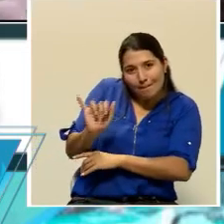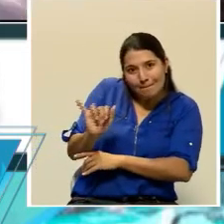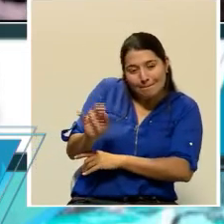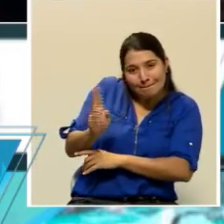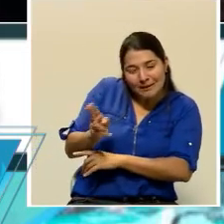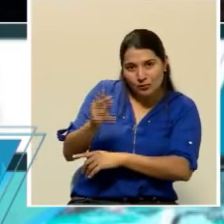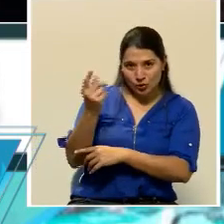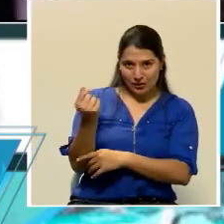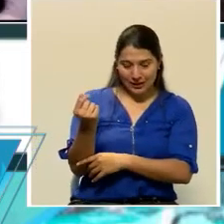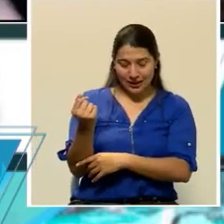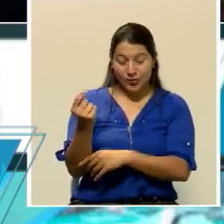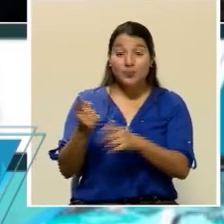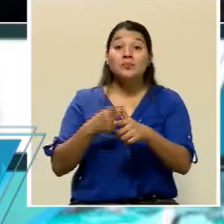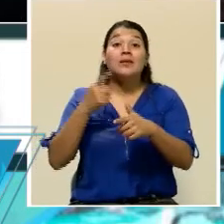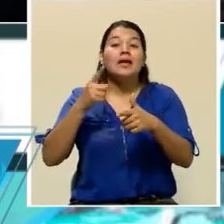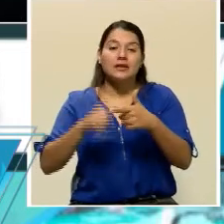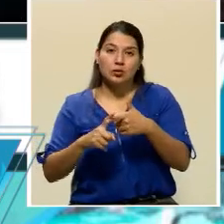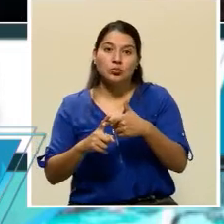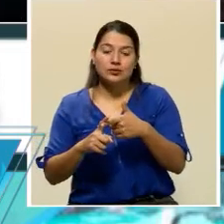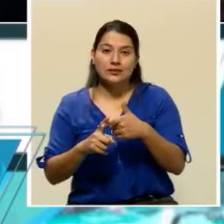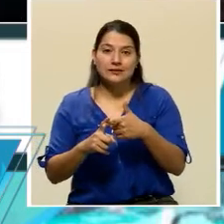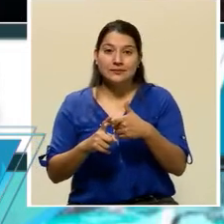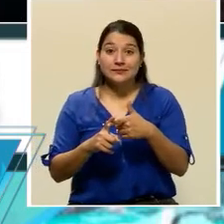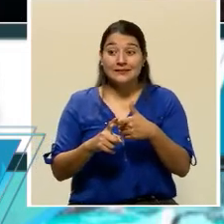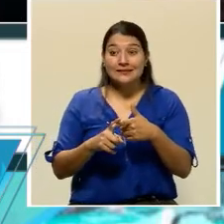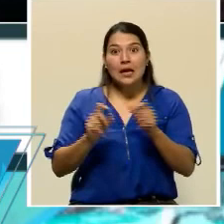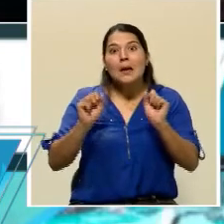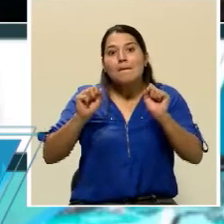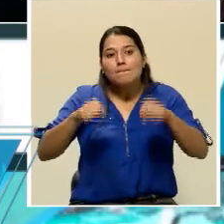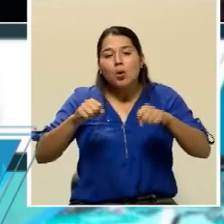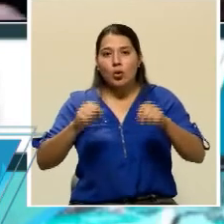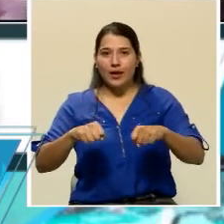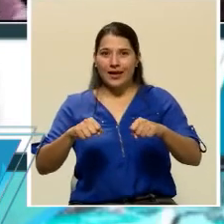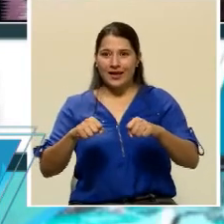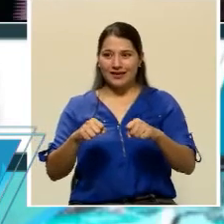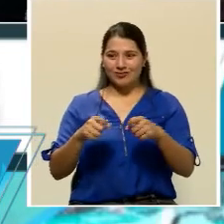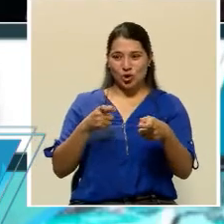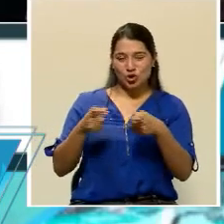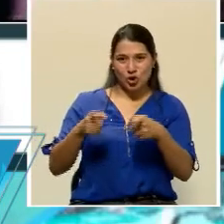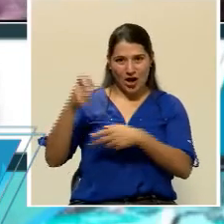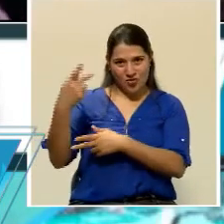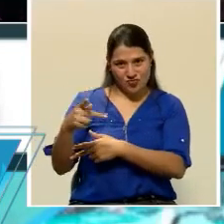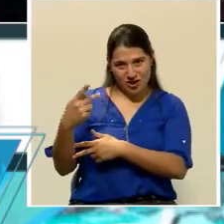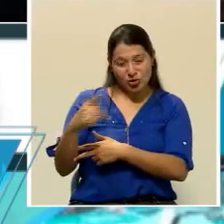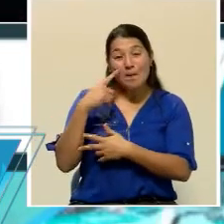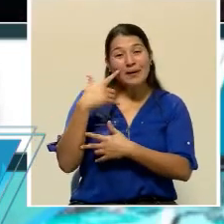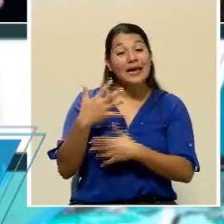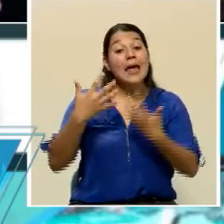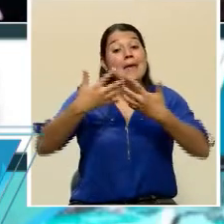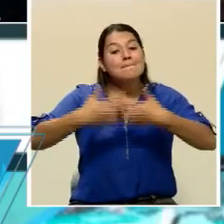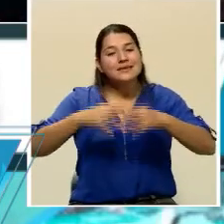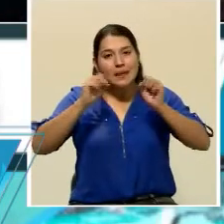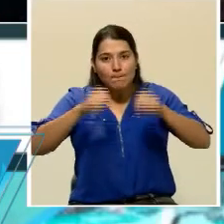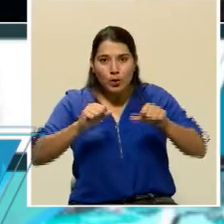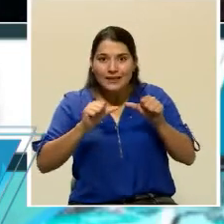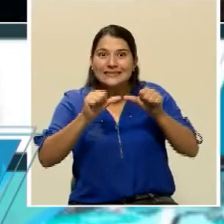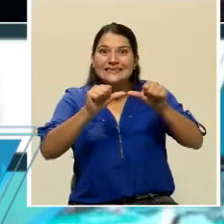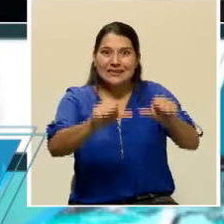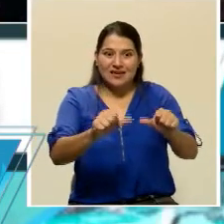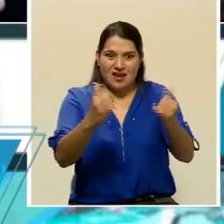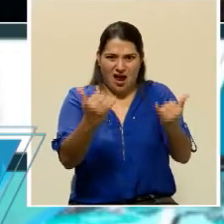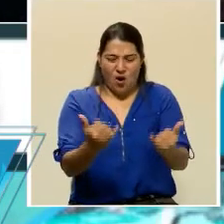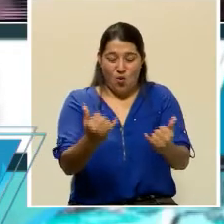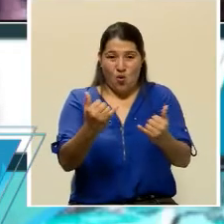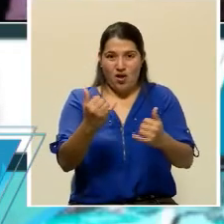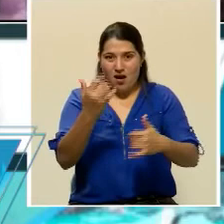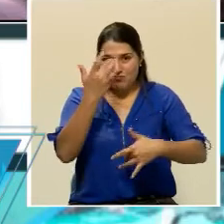para poder darle plata a las empresas que puedan sobrevivir durante esta pandemia y no tengamos